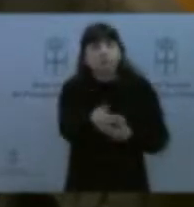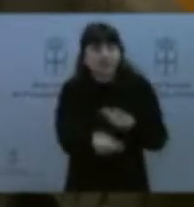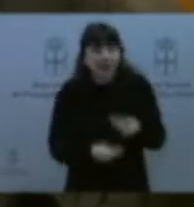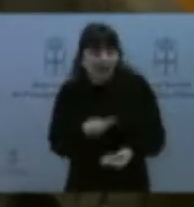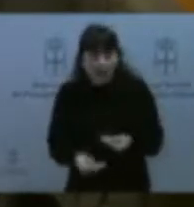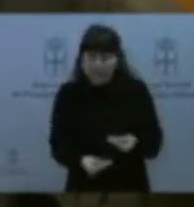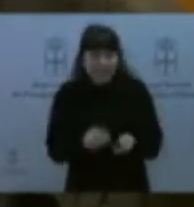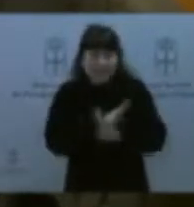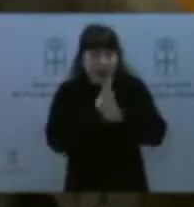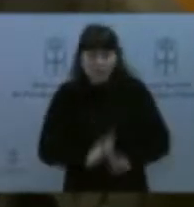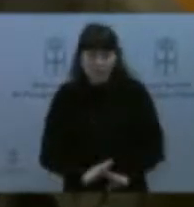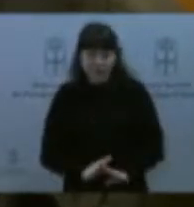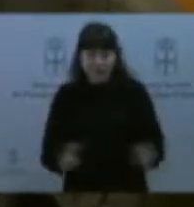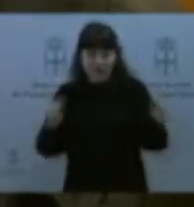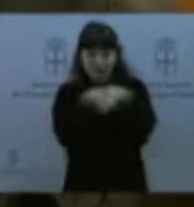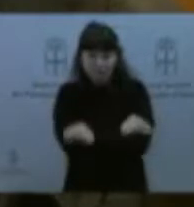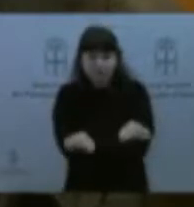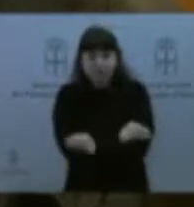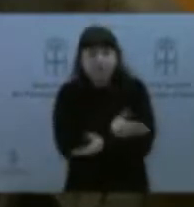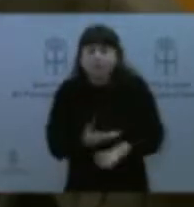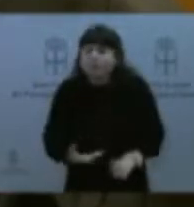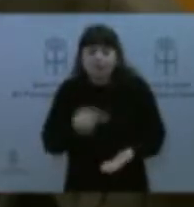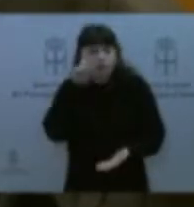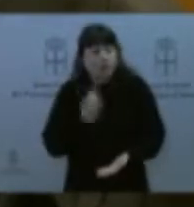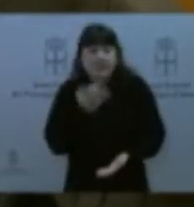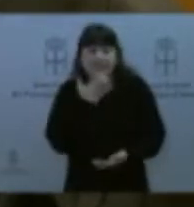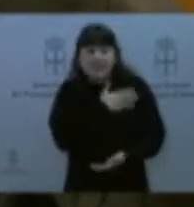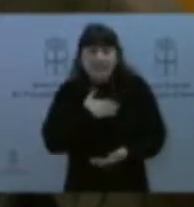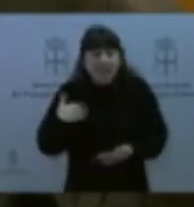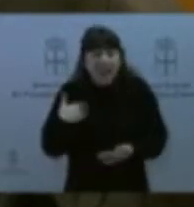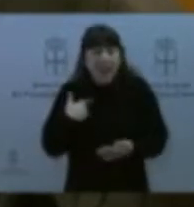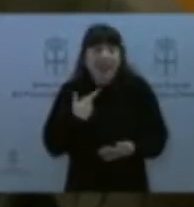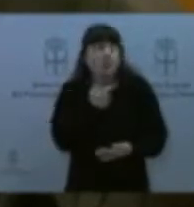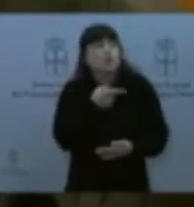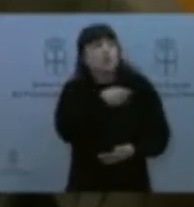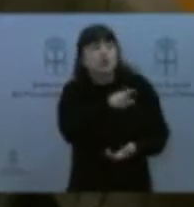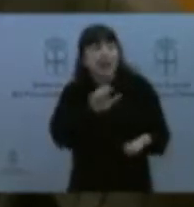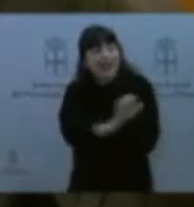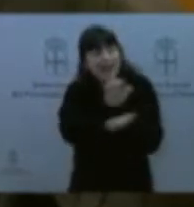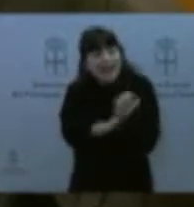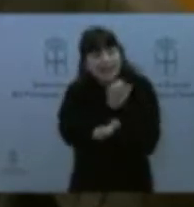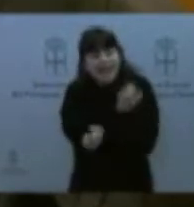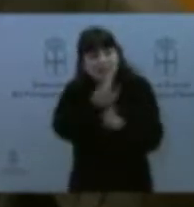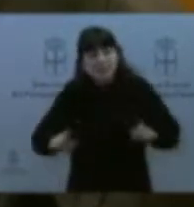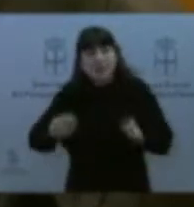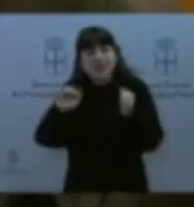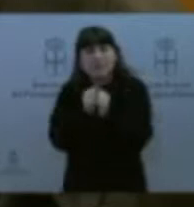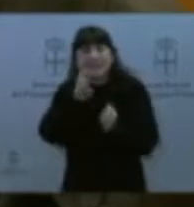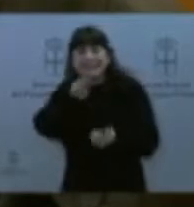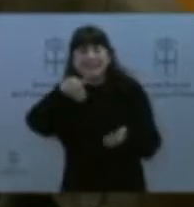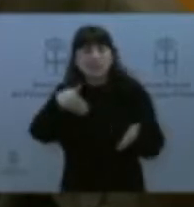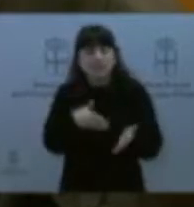que se quiere reír de las 23.000 personas usuarias de la sanidad en el área del